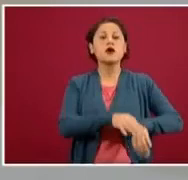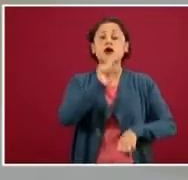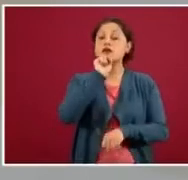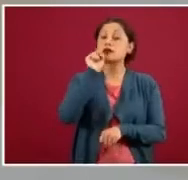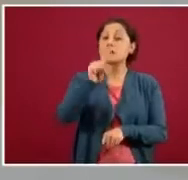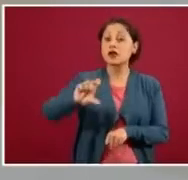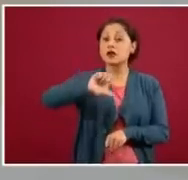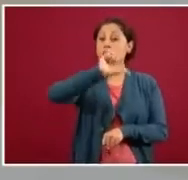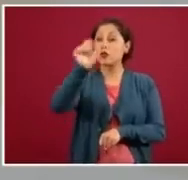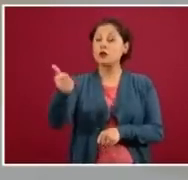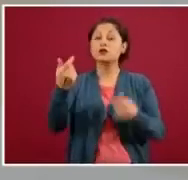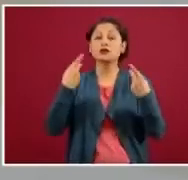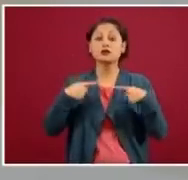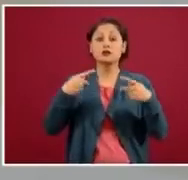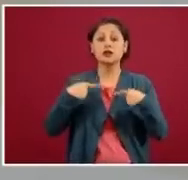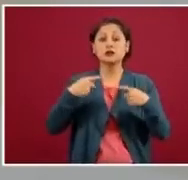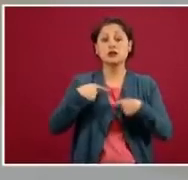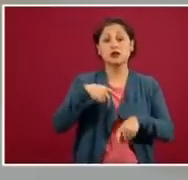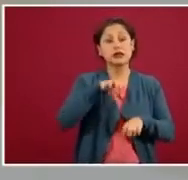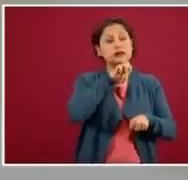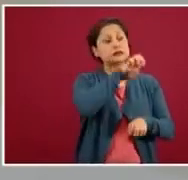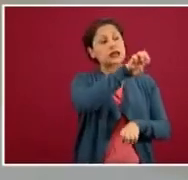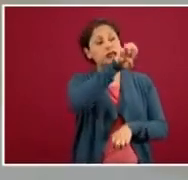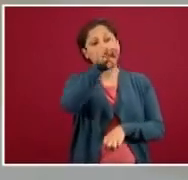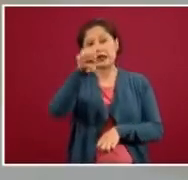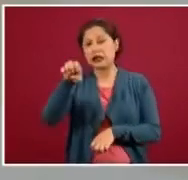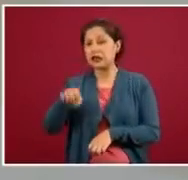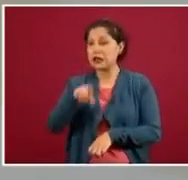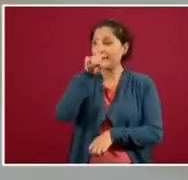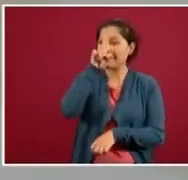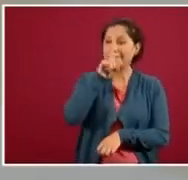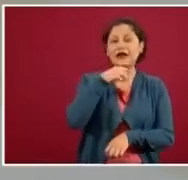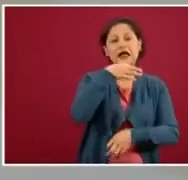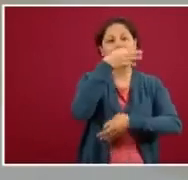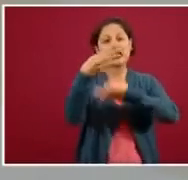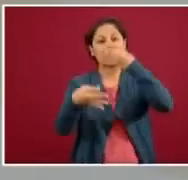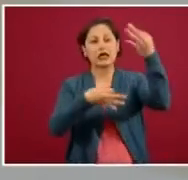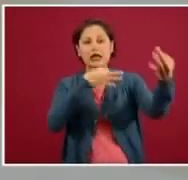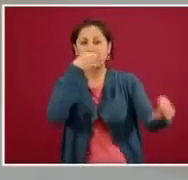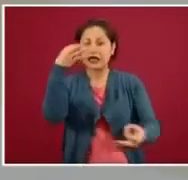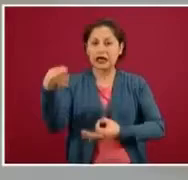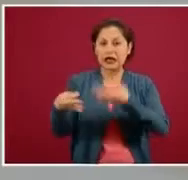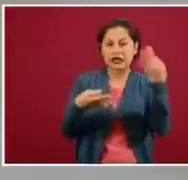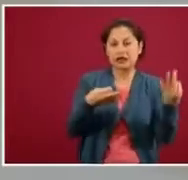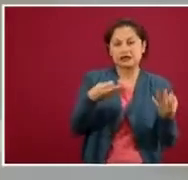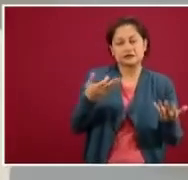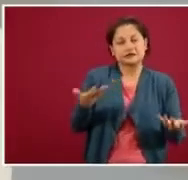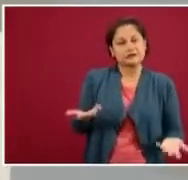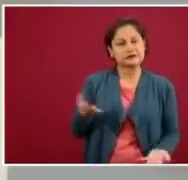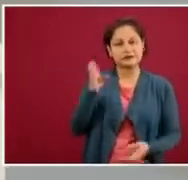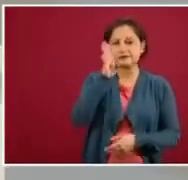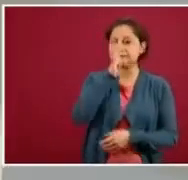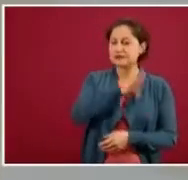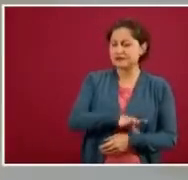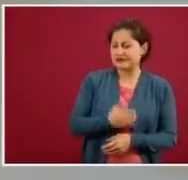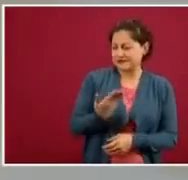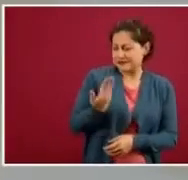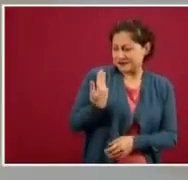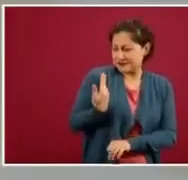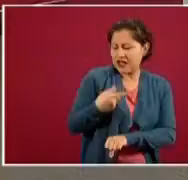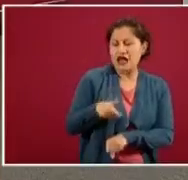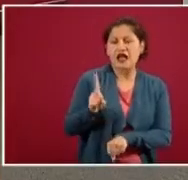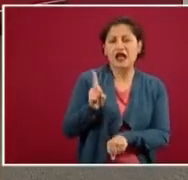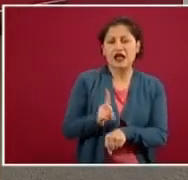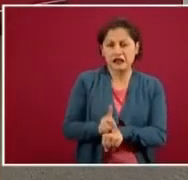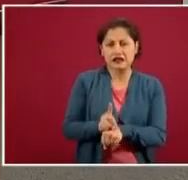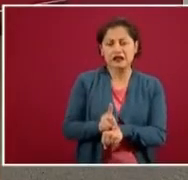los saboteadores de la integridad de nuestra República, circulando noticias completamente irresponsables y falsas. Hace un par de días